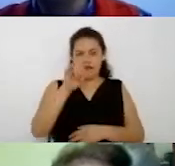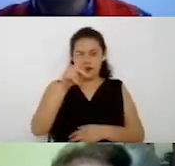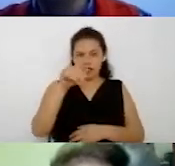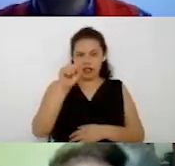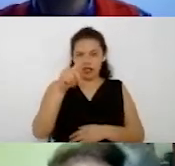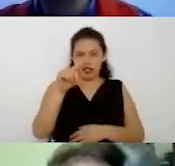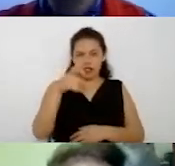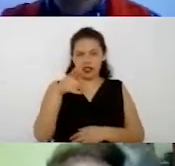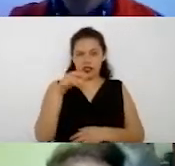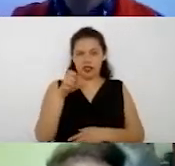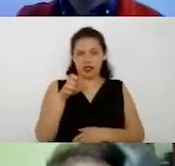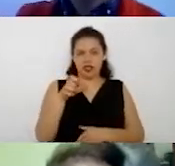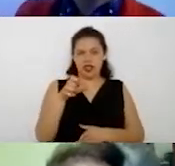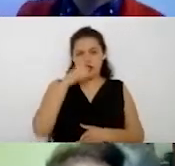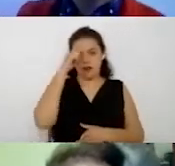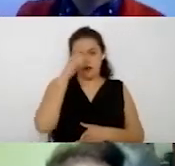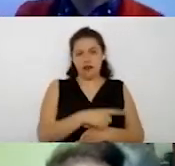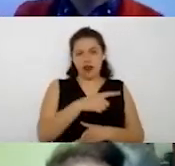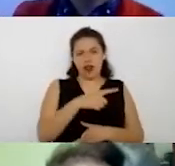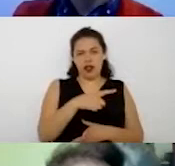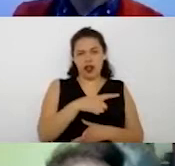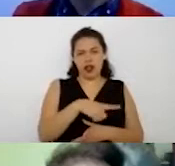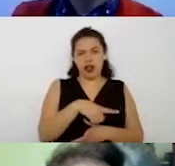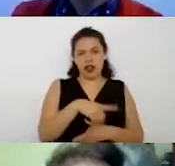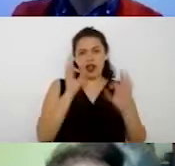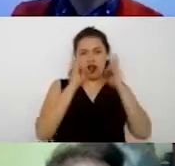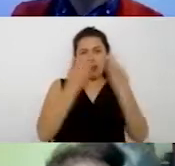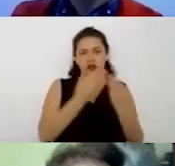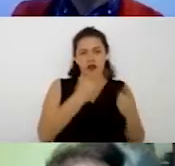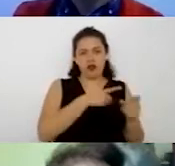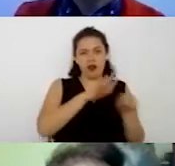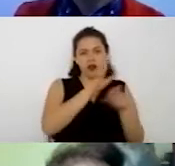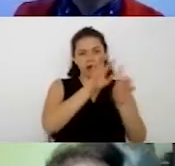epistaxis, ¿a qué tipo de hemorragia pertenecería? De acuerdo a las que vimos.